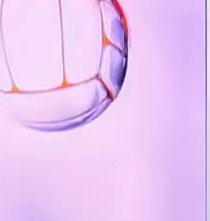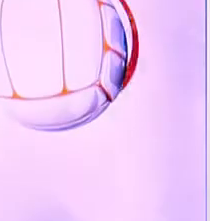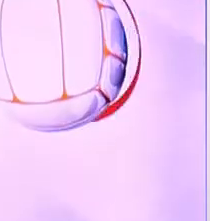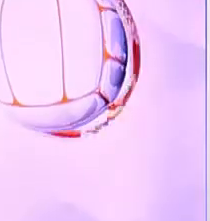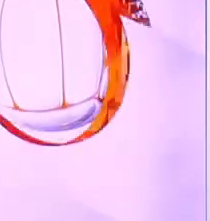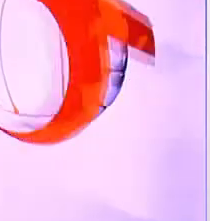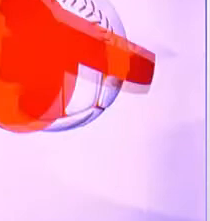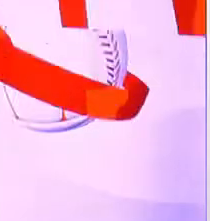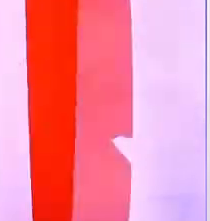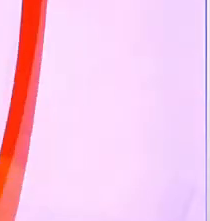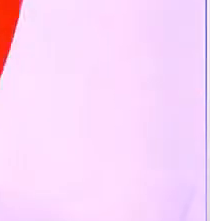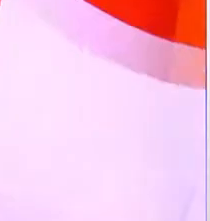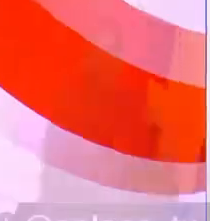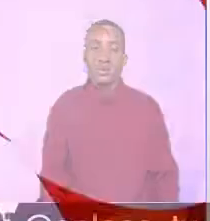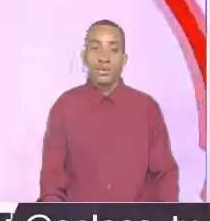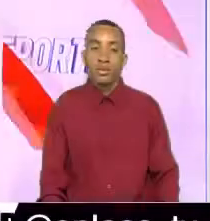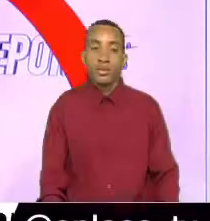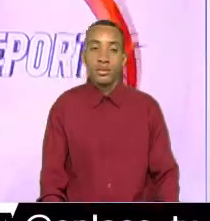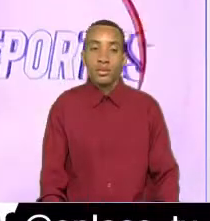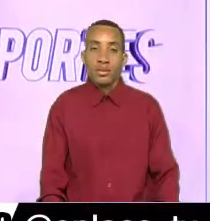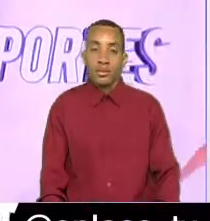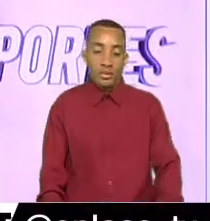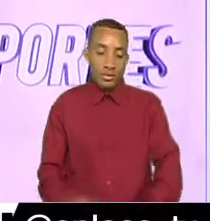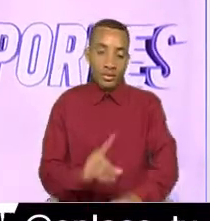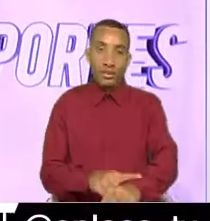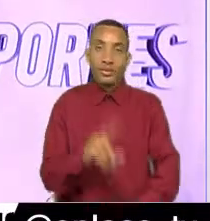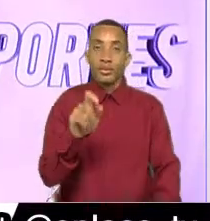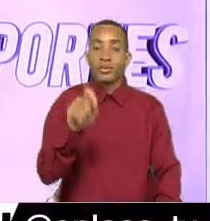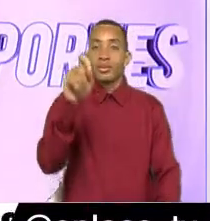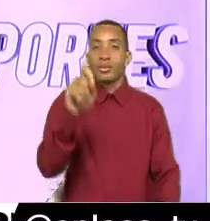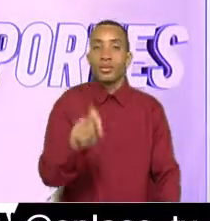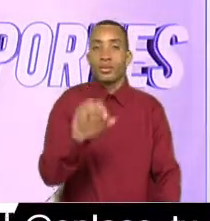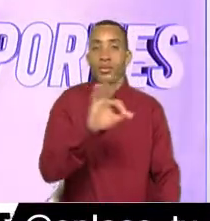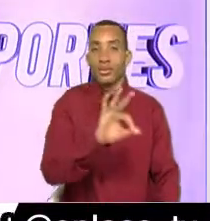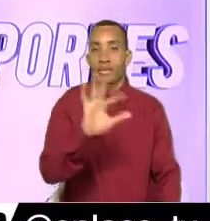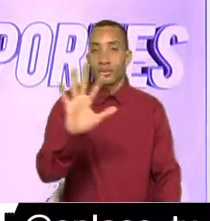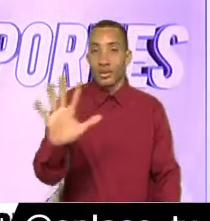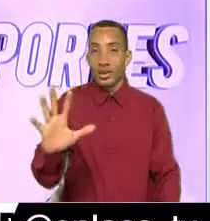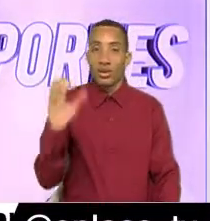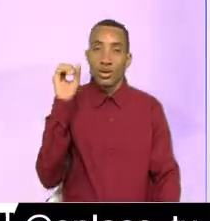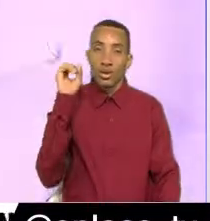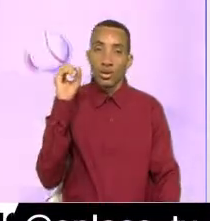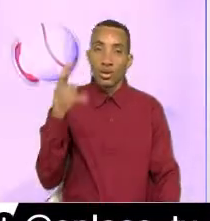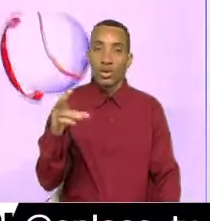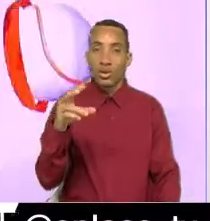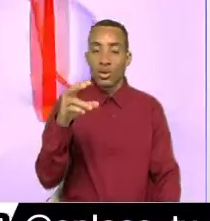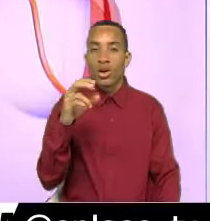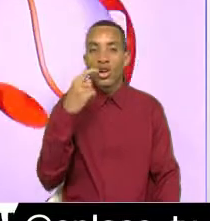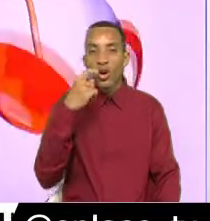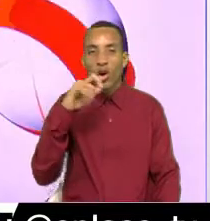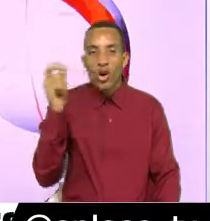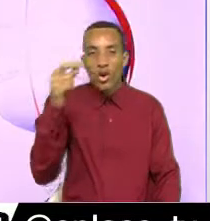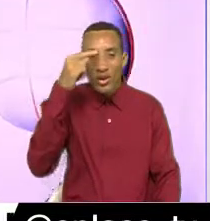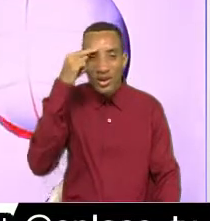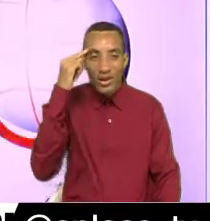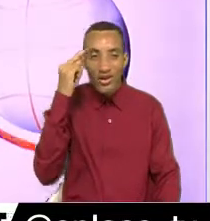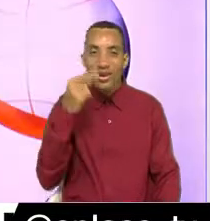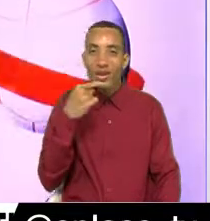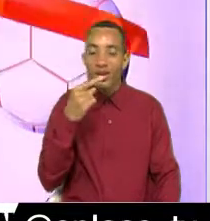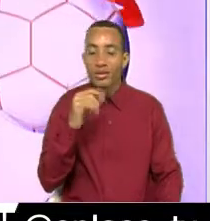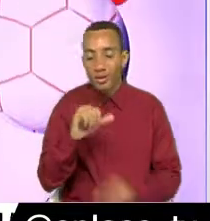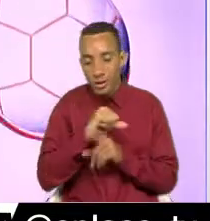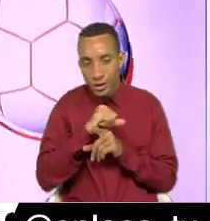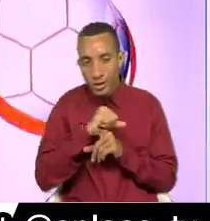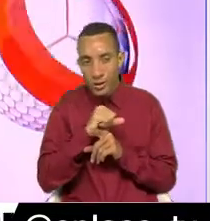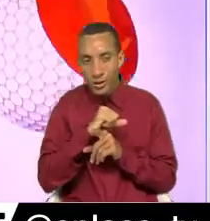Las 6:35 en Colombia, tiempo para los deportes en Enlace Noticias. El Club Oro Negro, categoría sub-12, se alista para participar en lo que será el